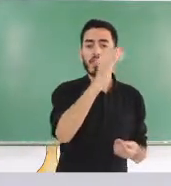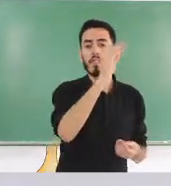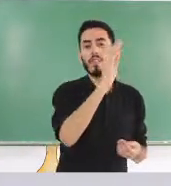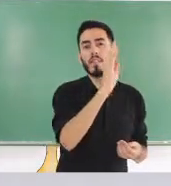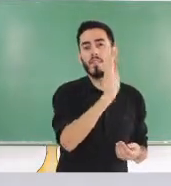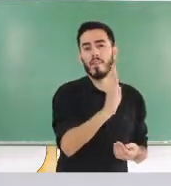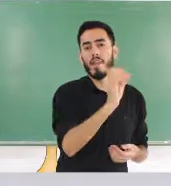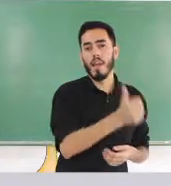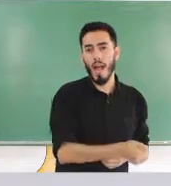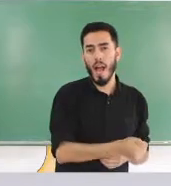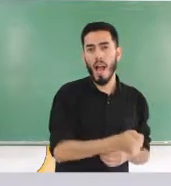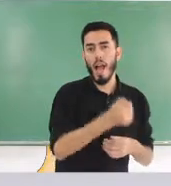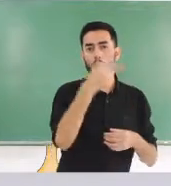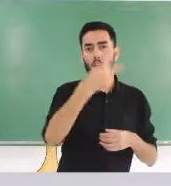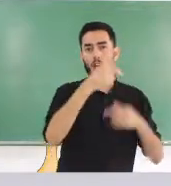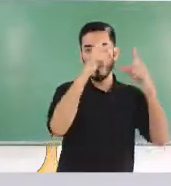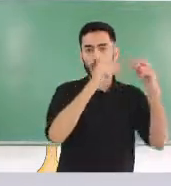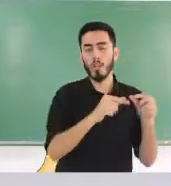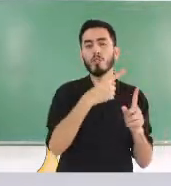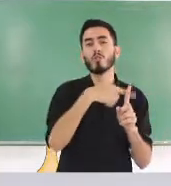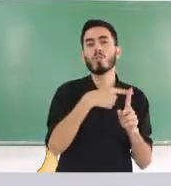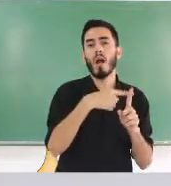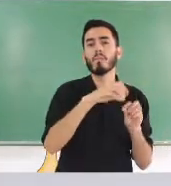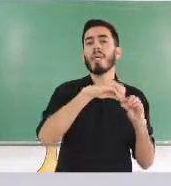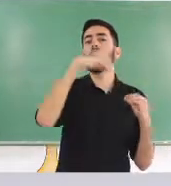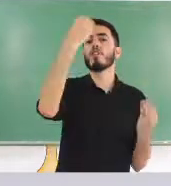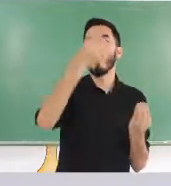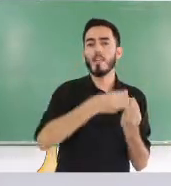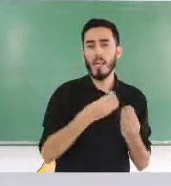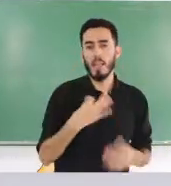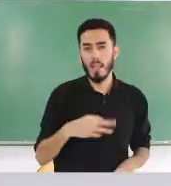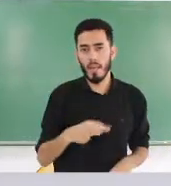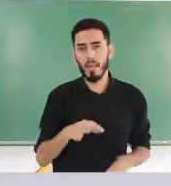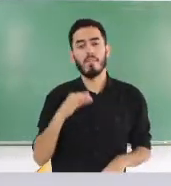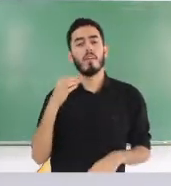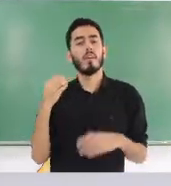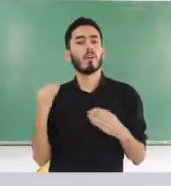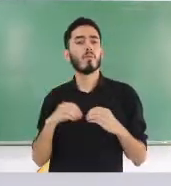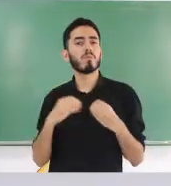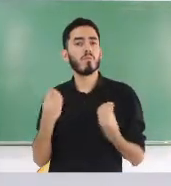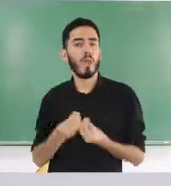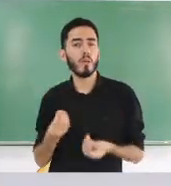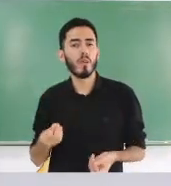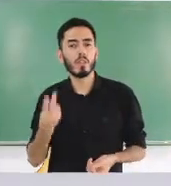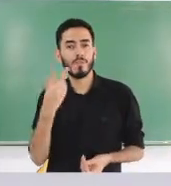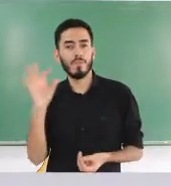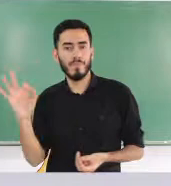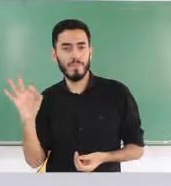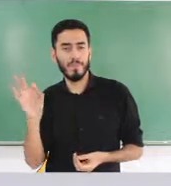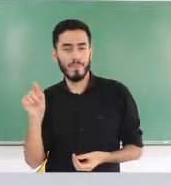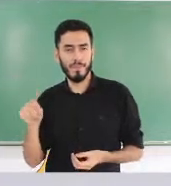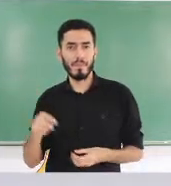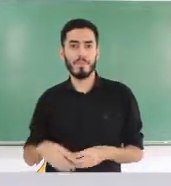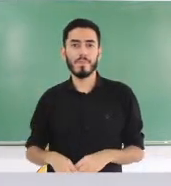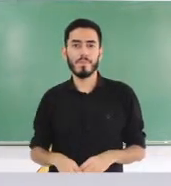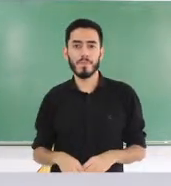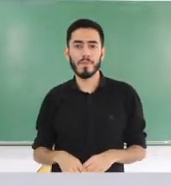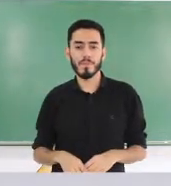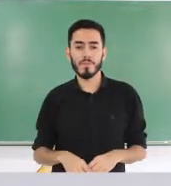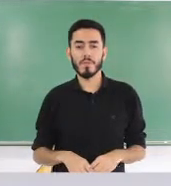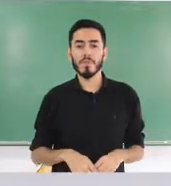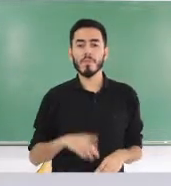12 más 8. En este caso, ¿sí? Nos quedaría 20. Ahora, tenemos